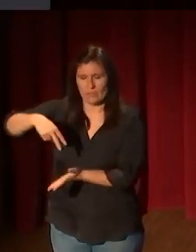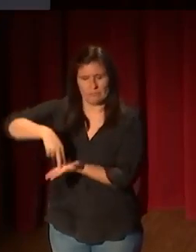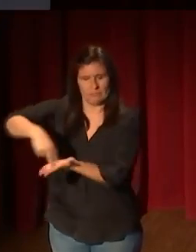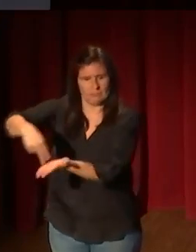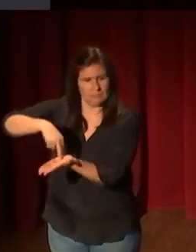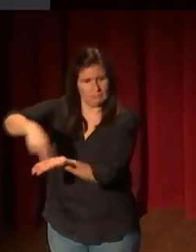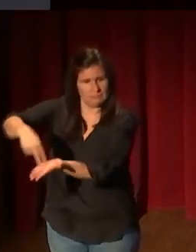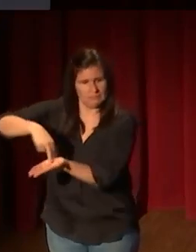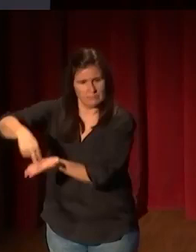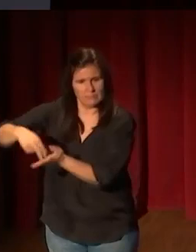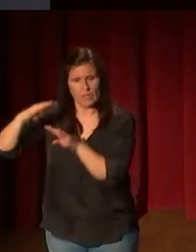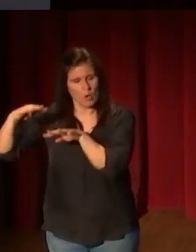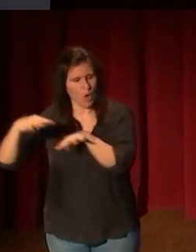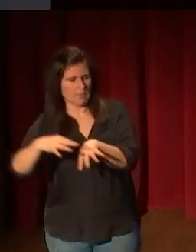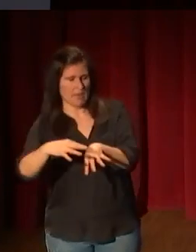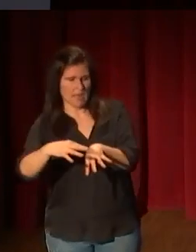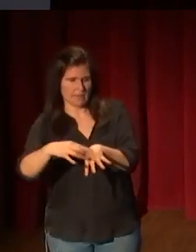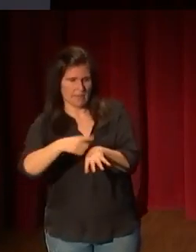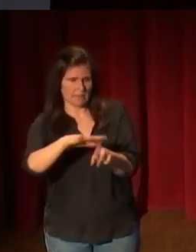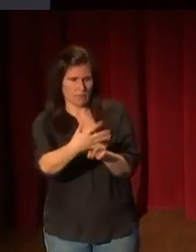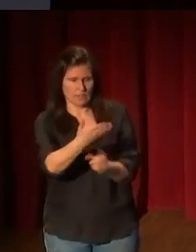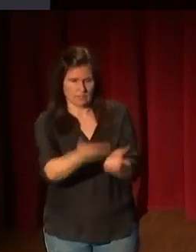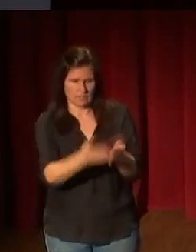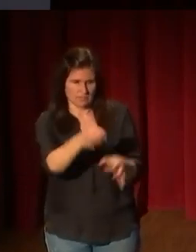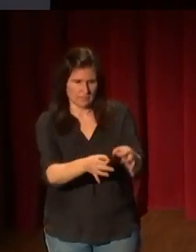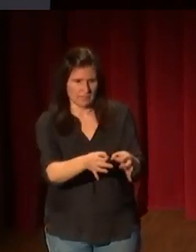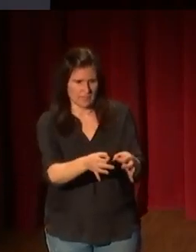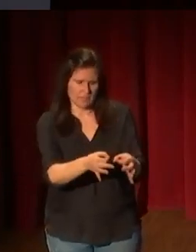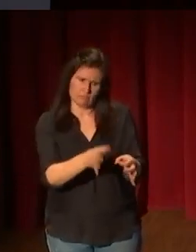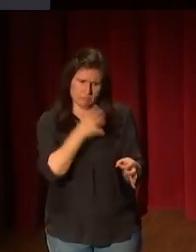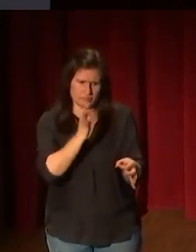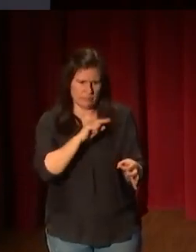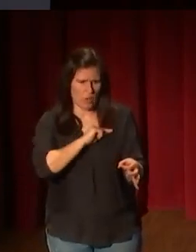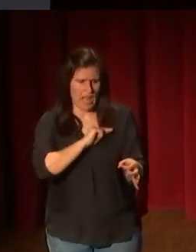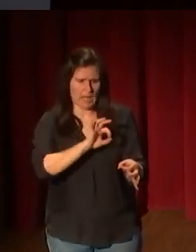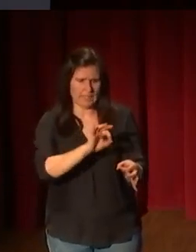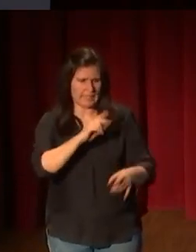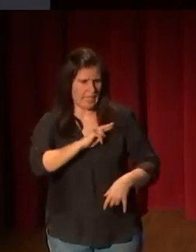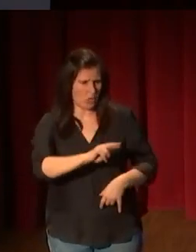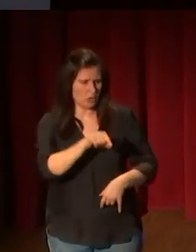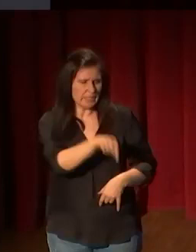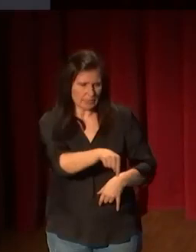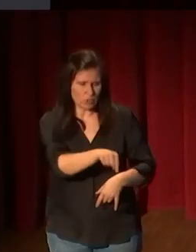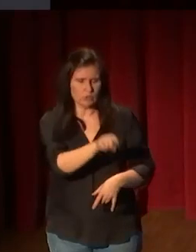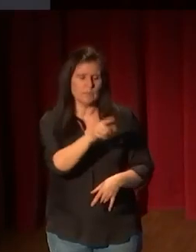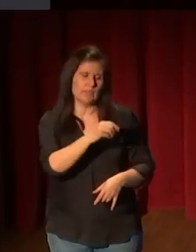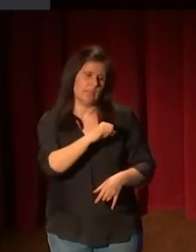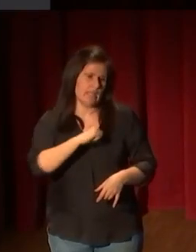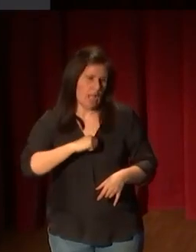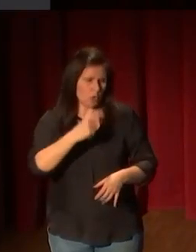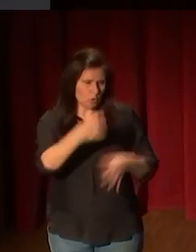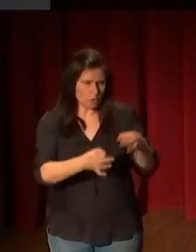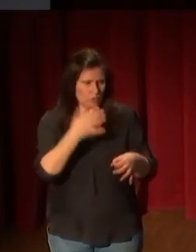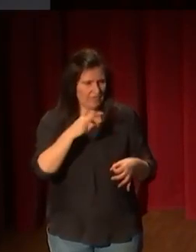contemplando el estruendo el estruendo y religioso de estos de estos autos de fe